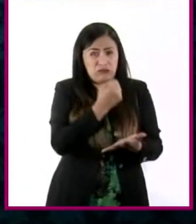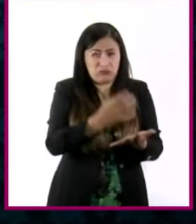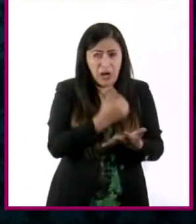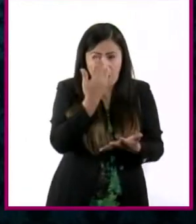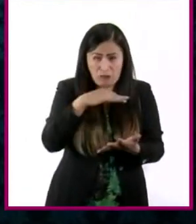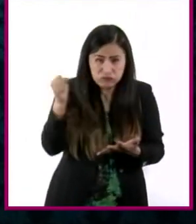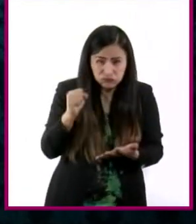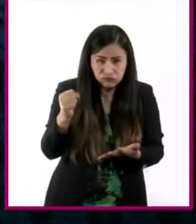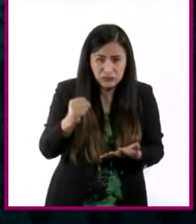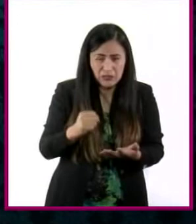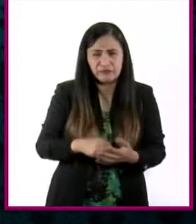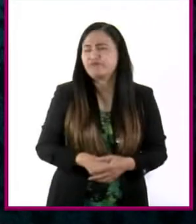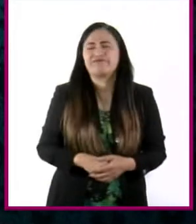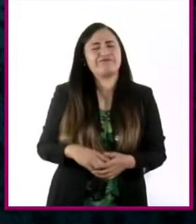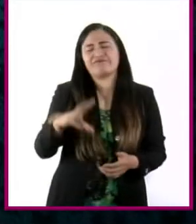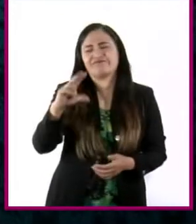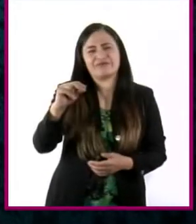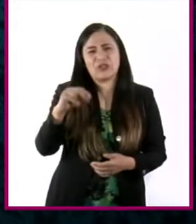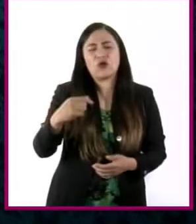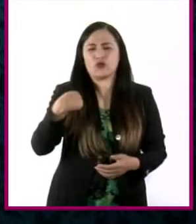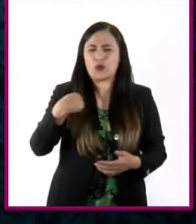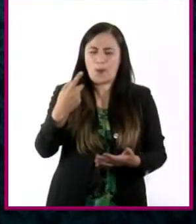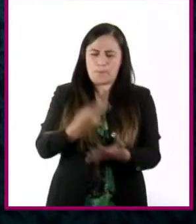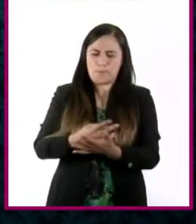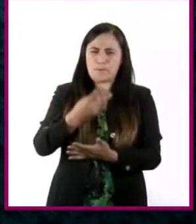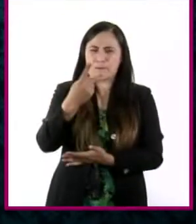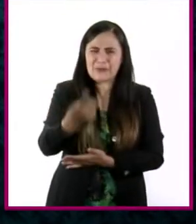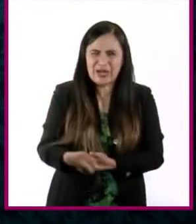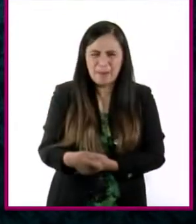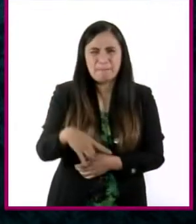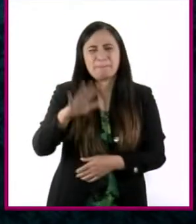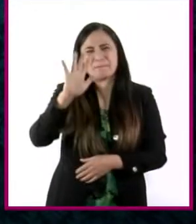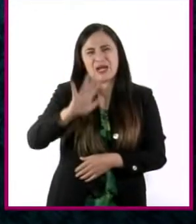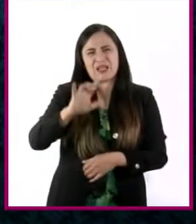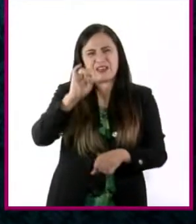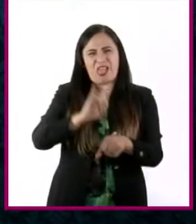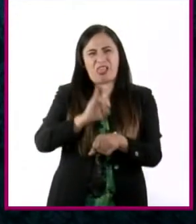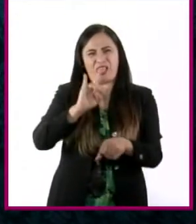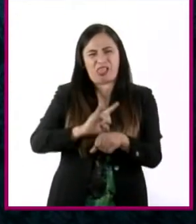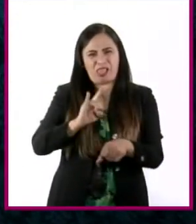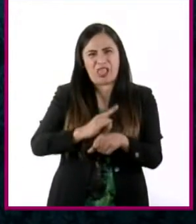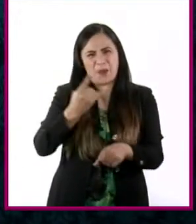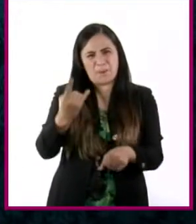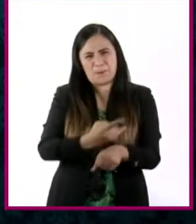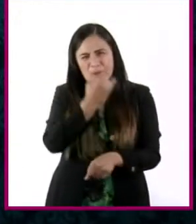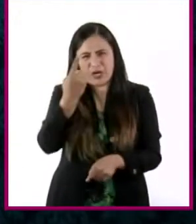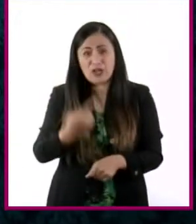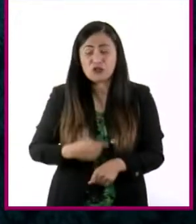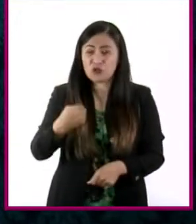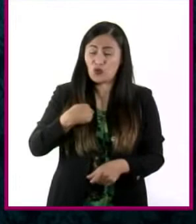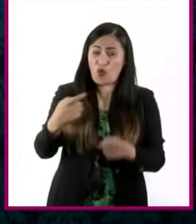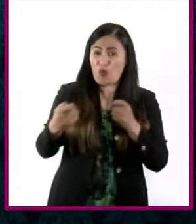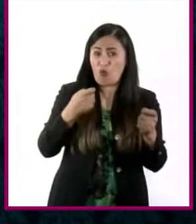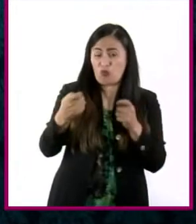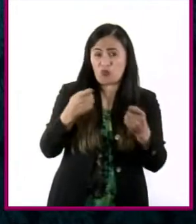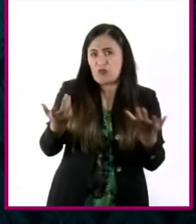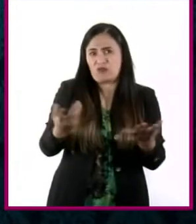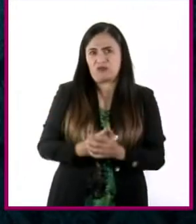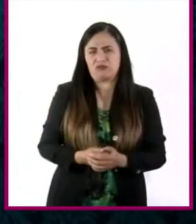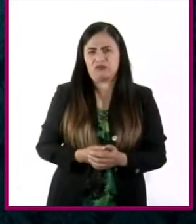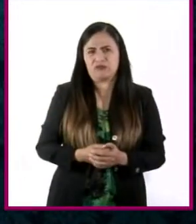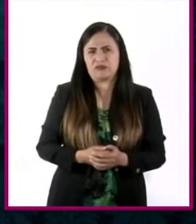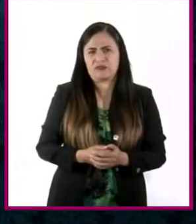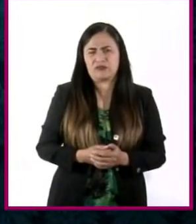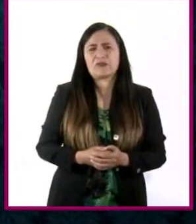me siento como un charlatán al aceptar un premio por una actividad que yo no controlo. Es decir, si supiera de dónde vienen